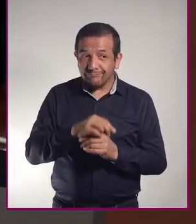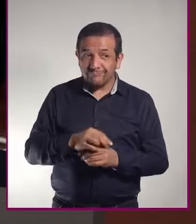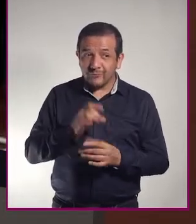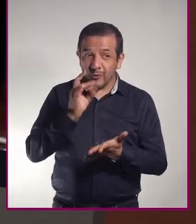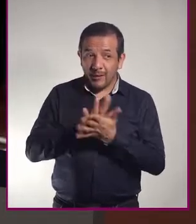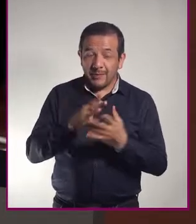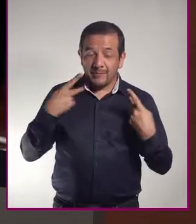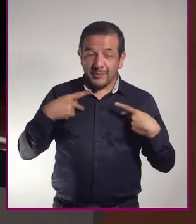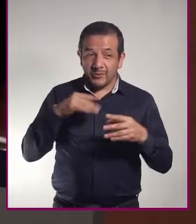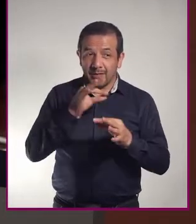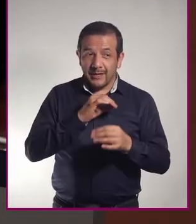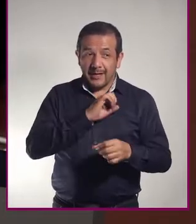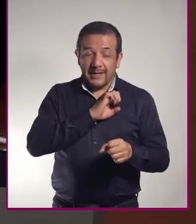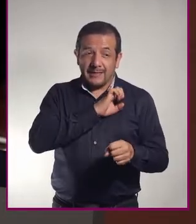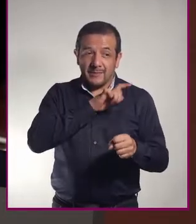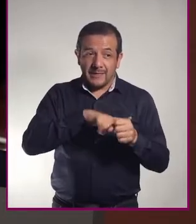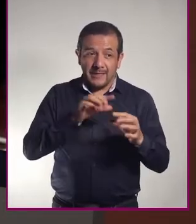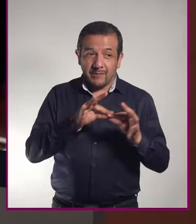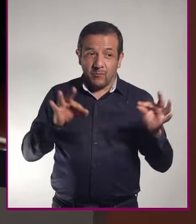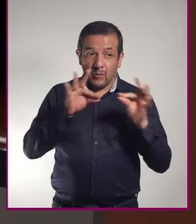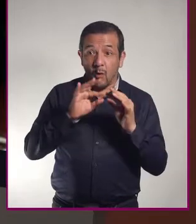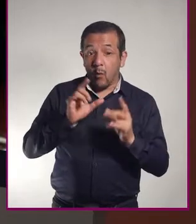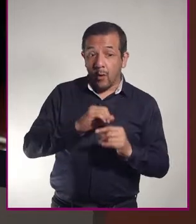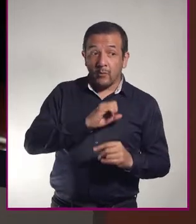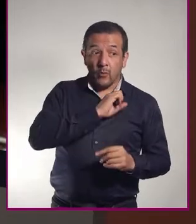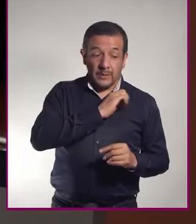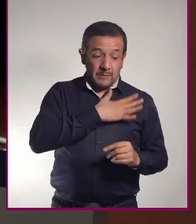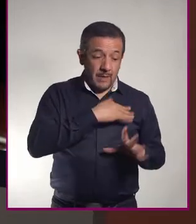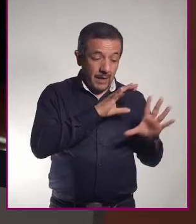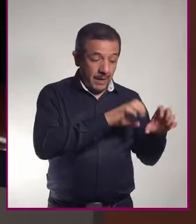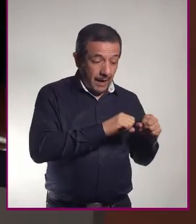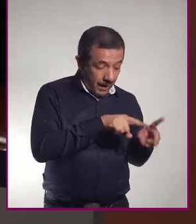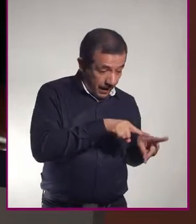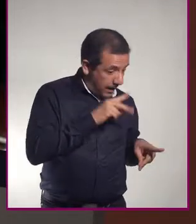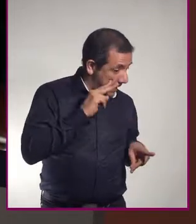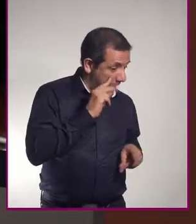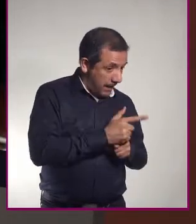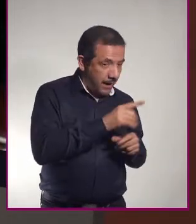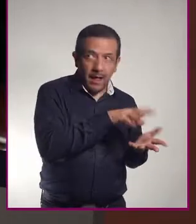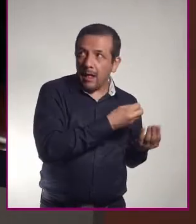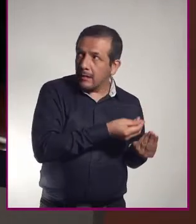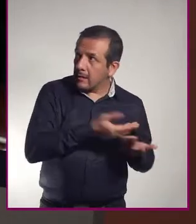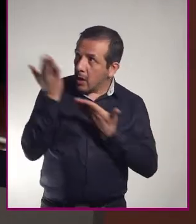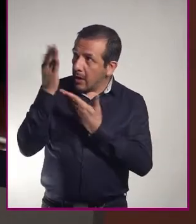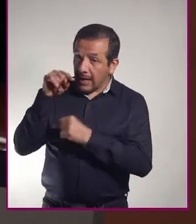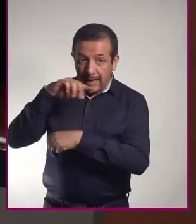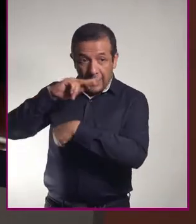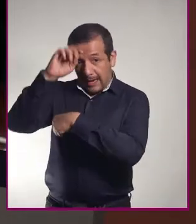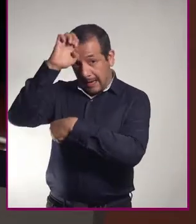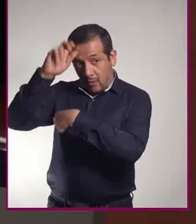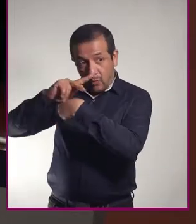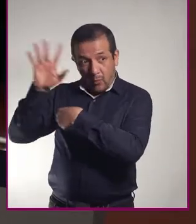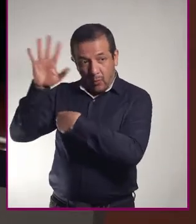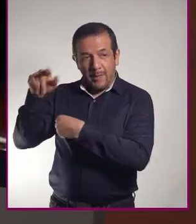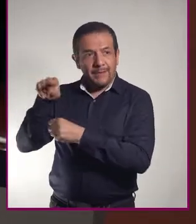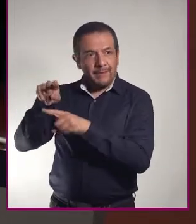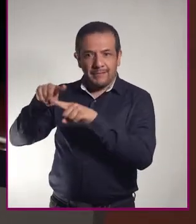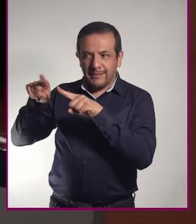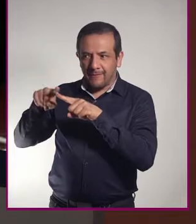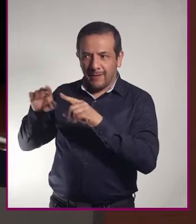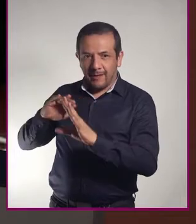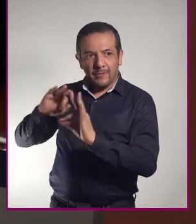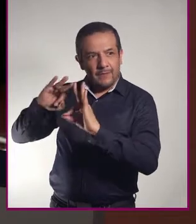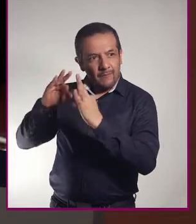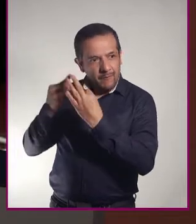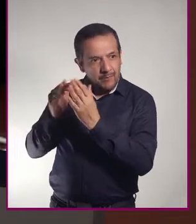al tomarlo los españoles, lo llevaron al viejo mundo y le dieron una perspectiva totalmente diferente al chocolate.